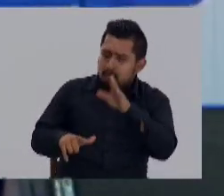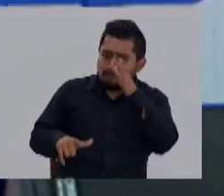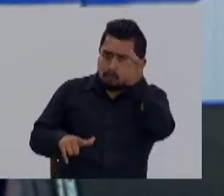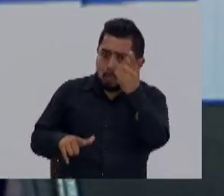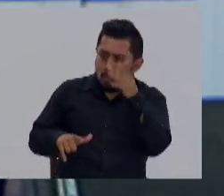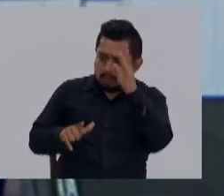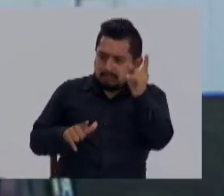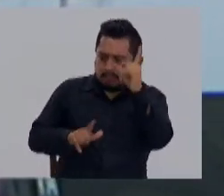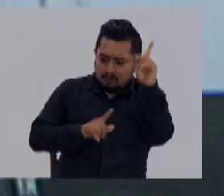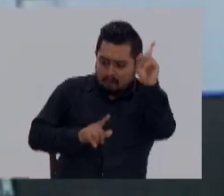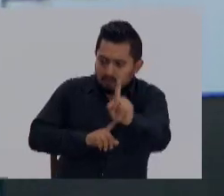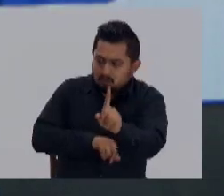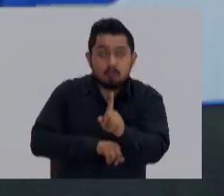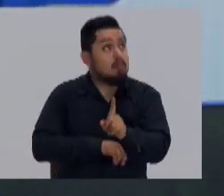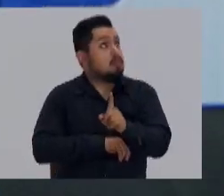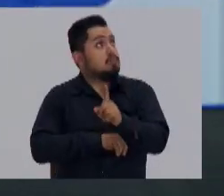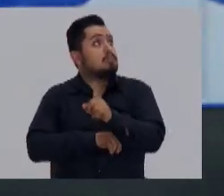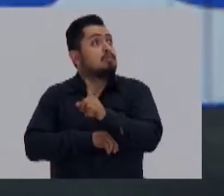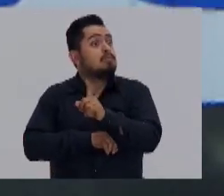viene pronto.